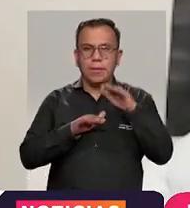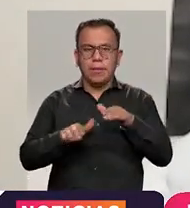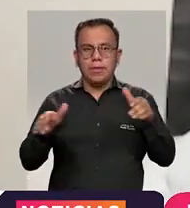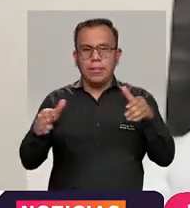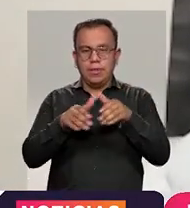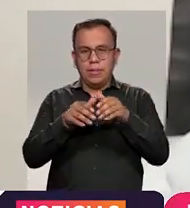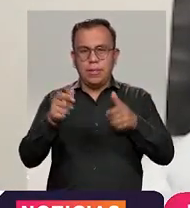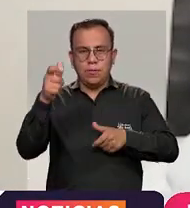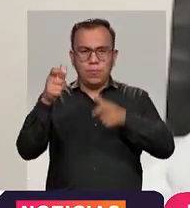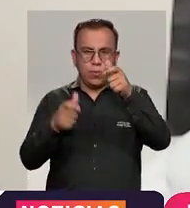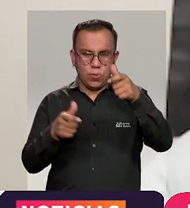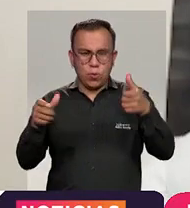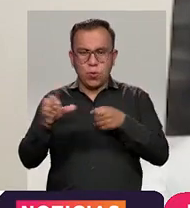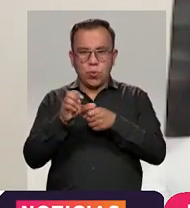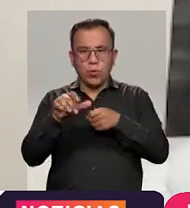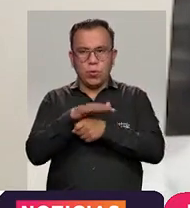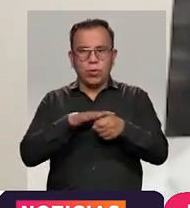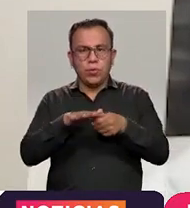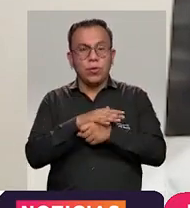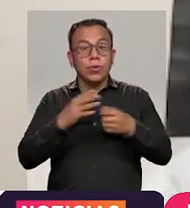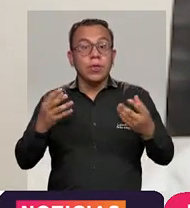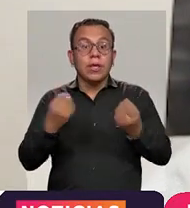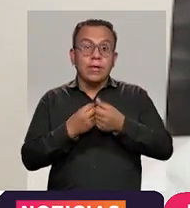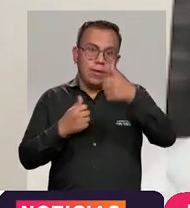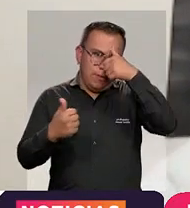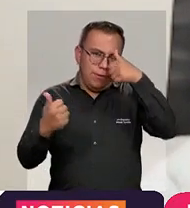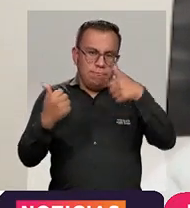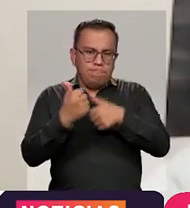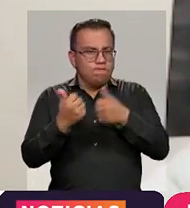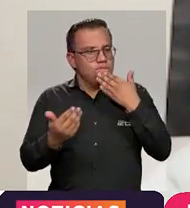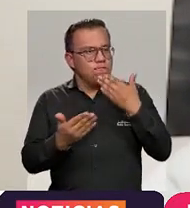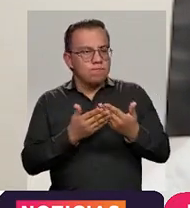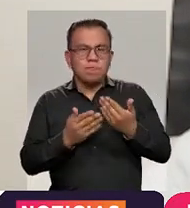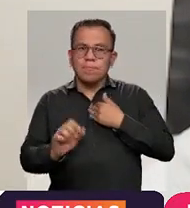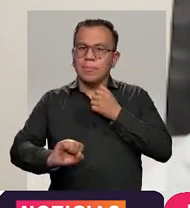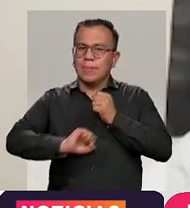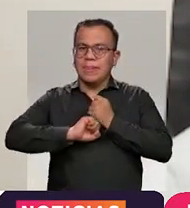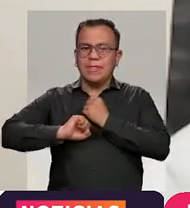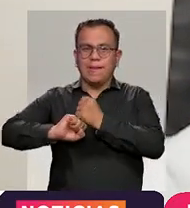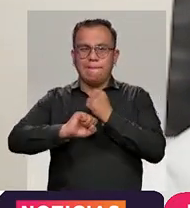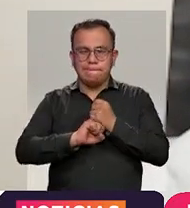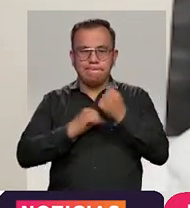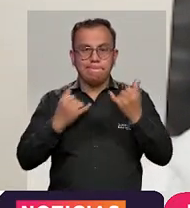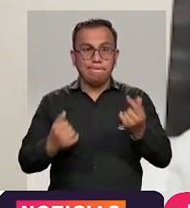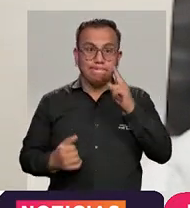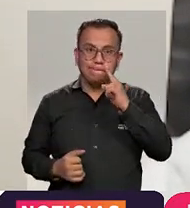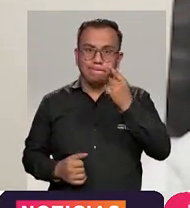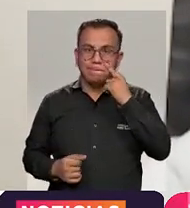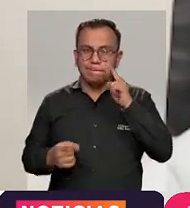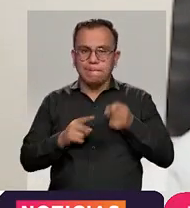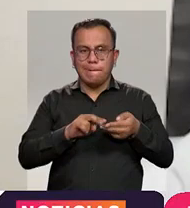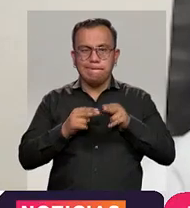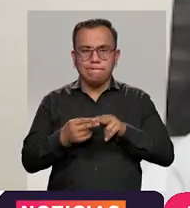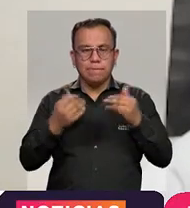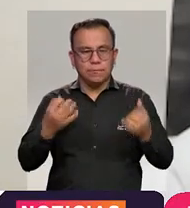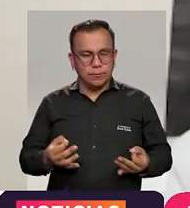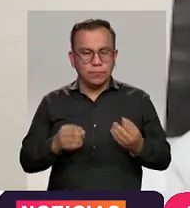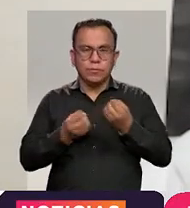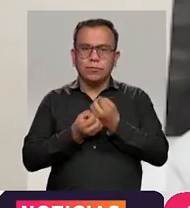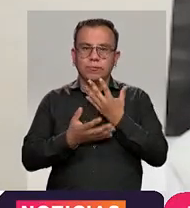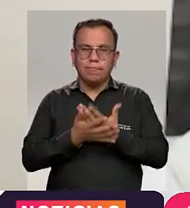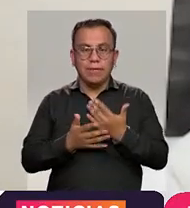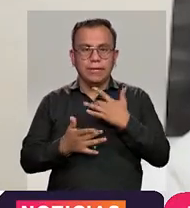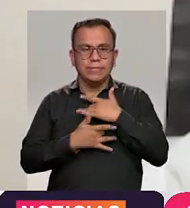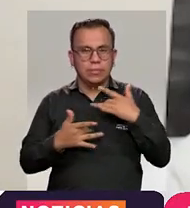Cámara por Cundinamarca desde el Pacto Histórico. Muchísimas gracias a quienes nos apoyaron. Les cuento, mis prioridades están relacionadas con una reforma estructural